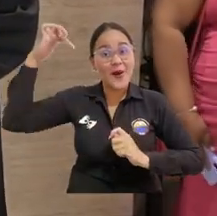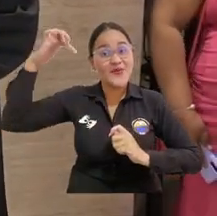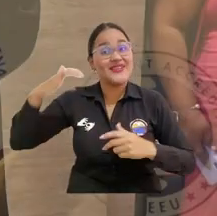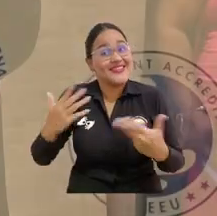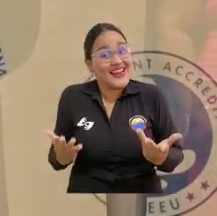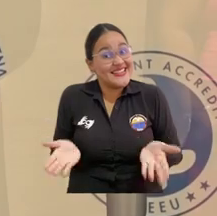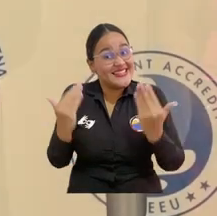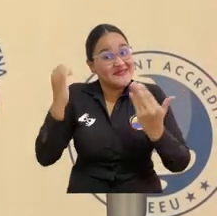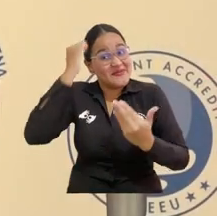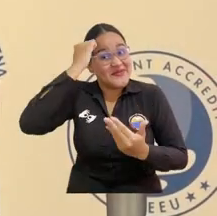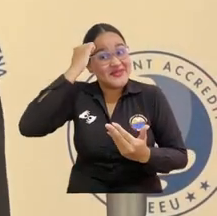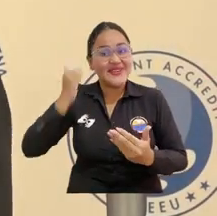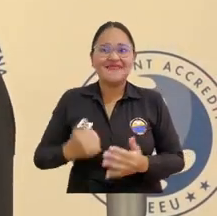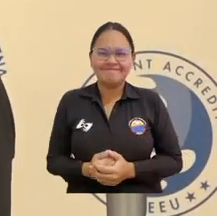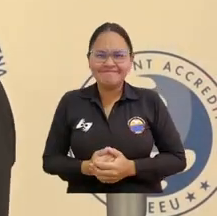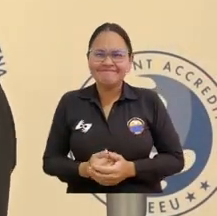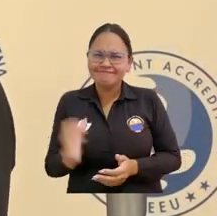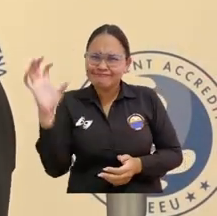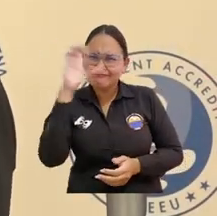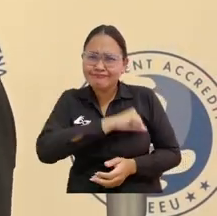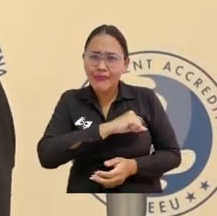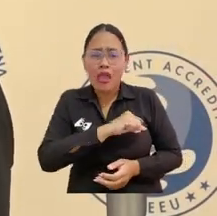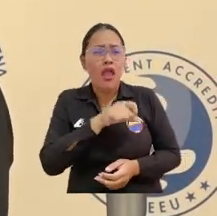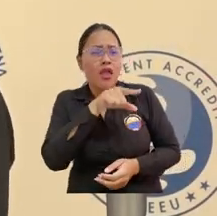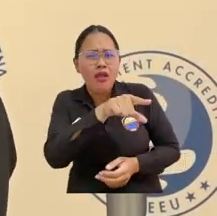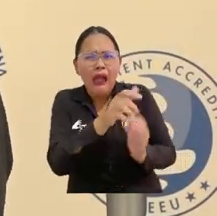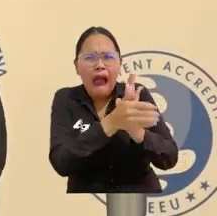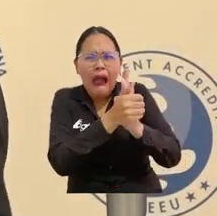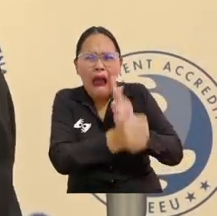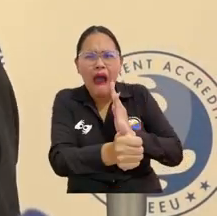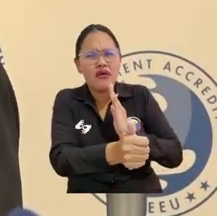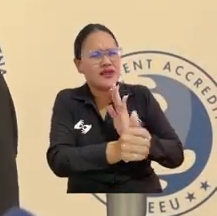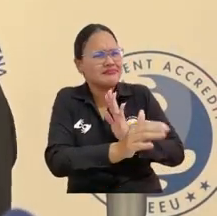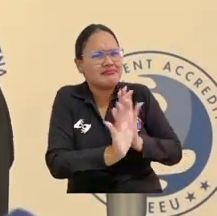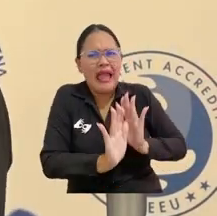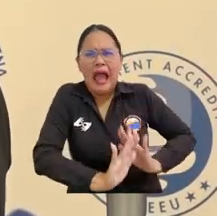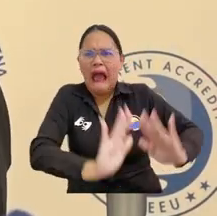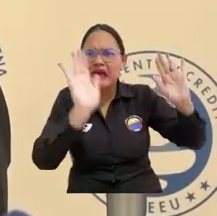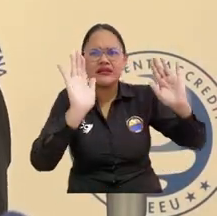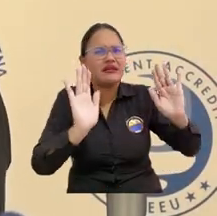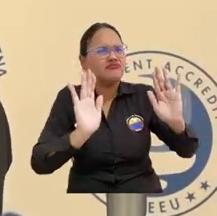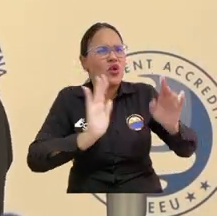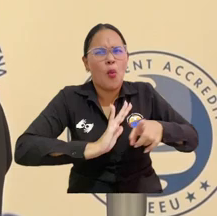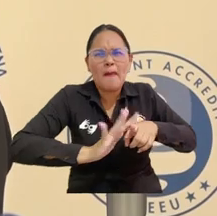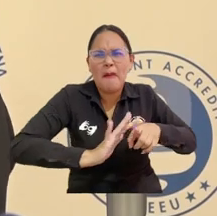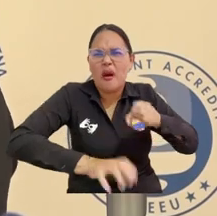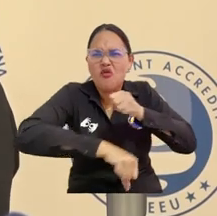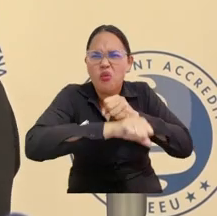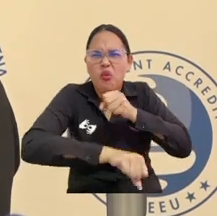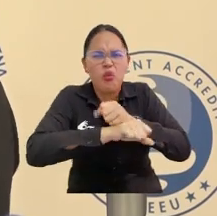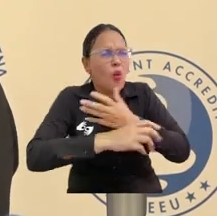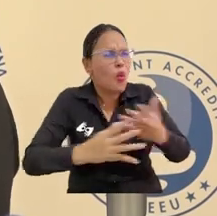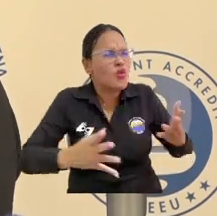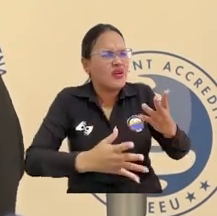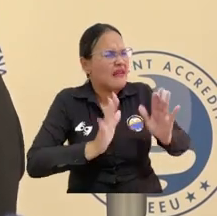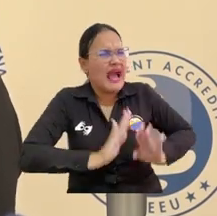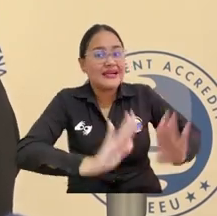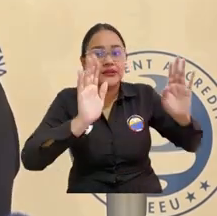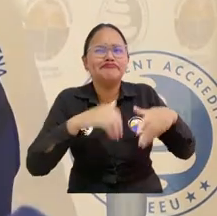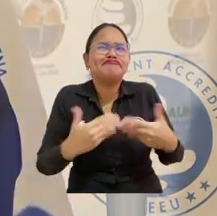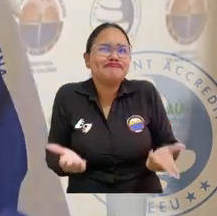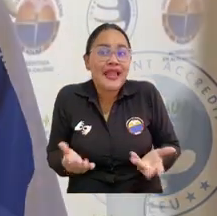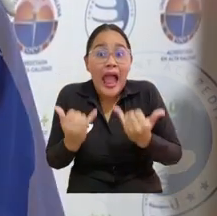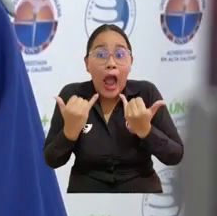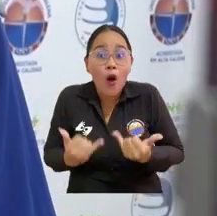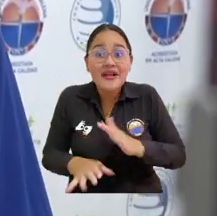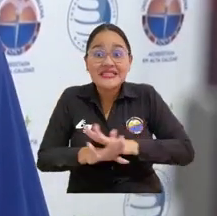maestros. Si hemos logrado grandes futbolistas solamente con las condiciones naturales, imagínense lo que va a pasar ahora